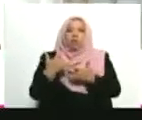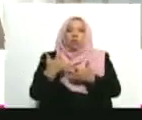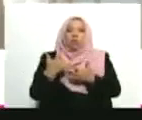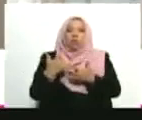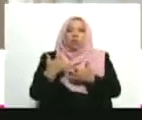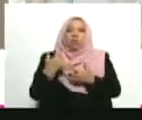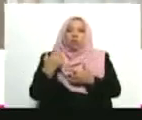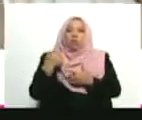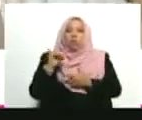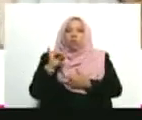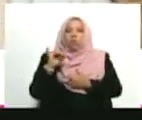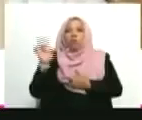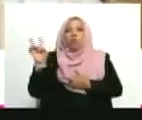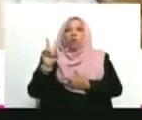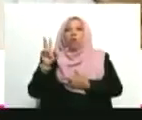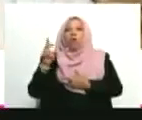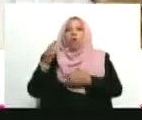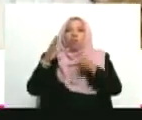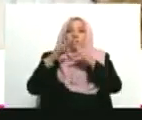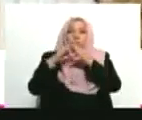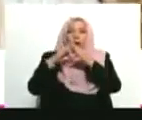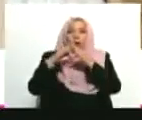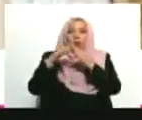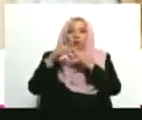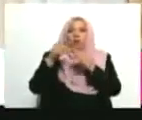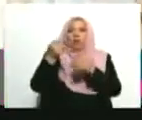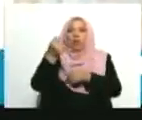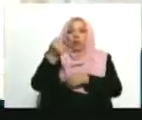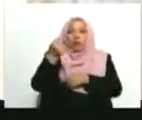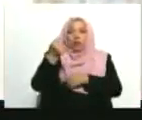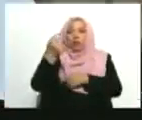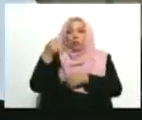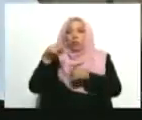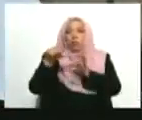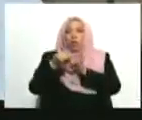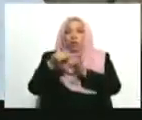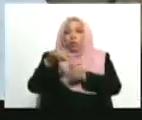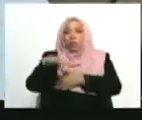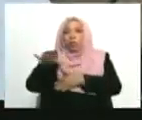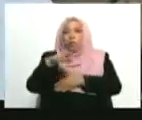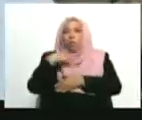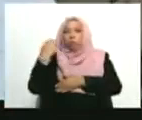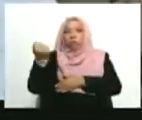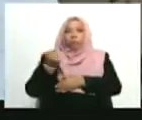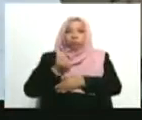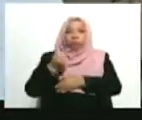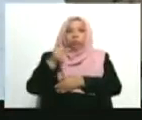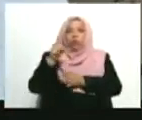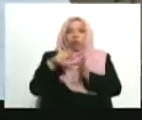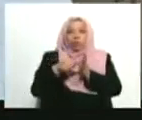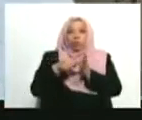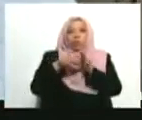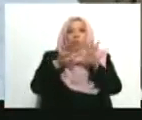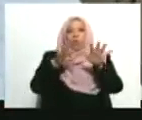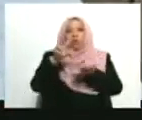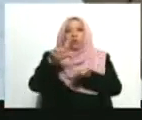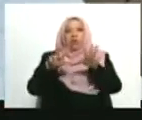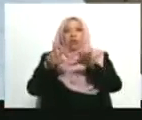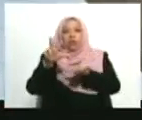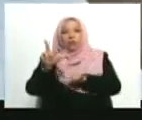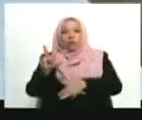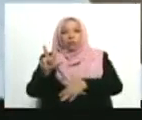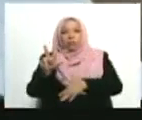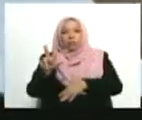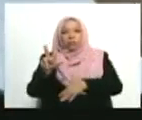sido realizado en el Palacio de la Moneda, justo el lugar en el cual Salvador Allende fue asesinado en el año de 1973.